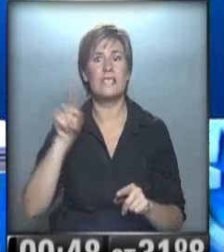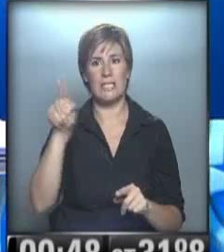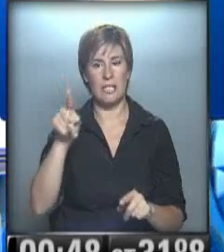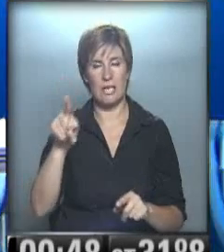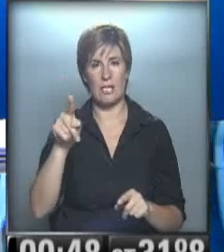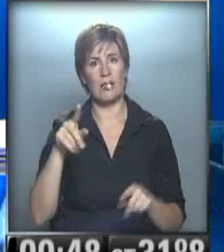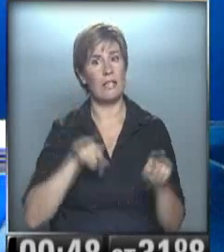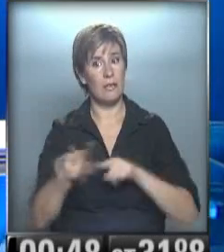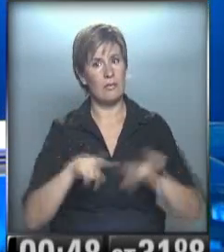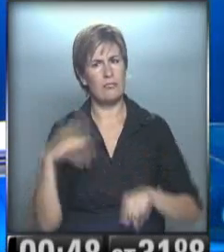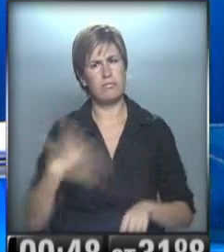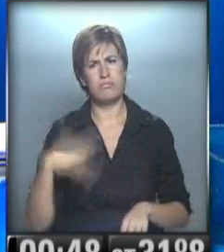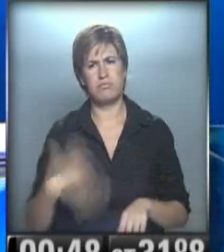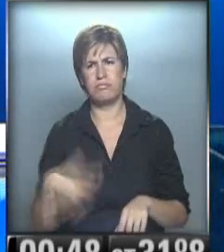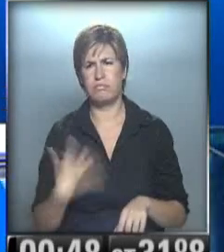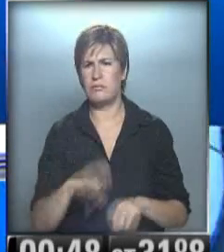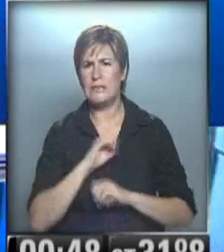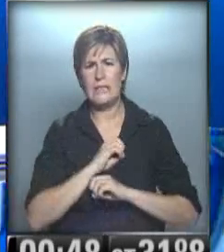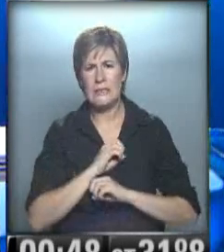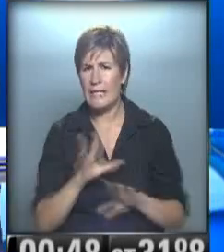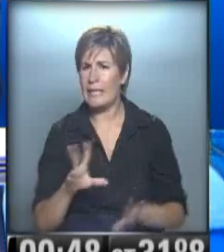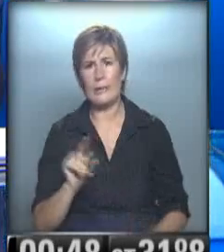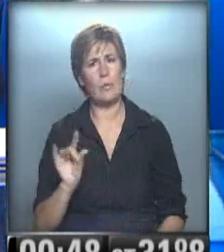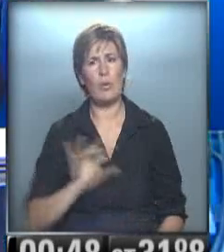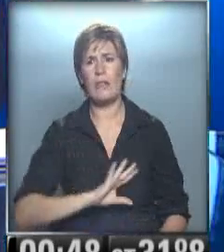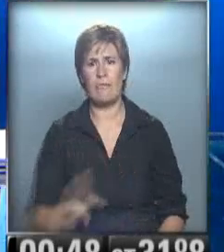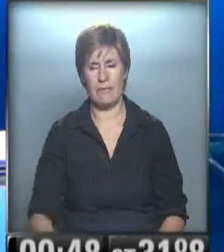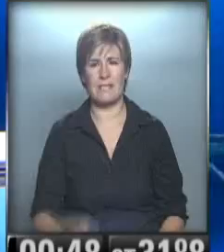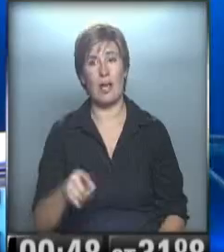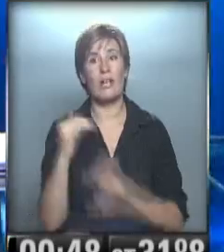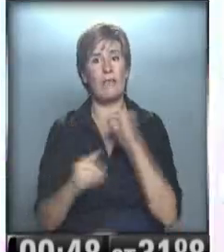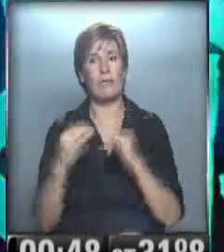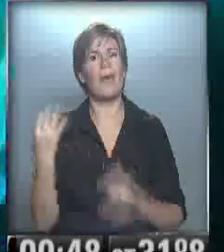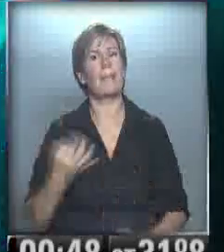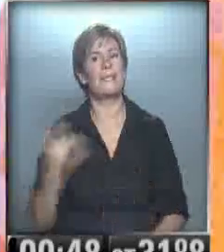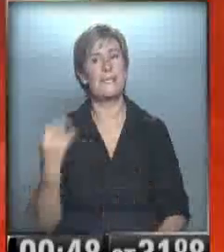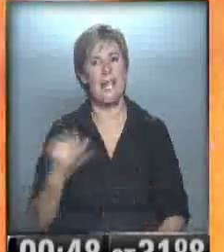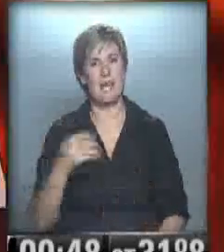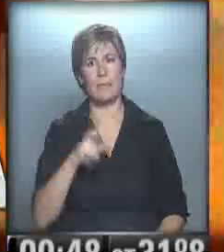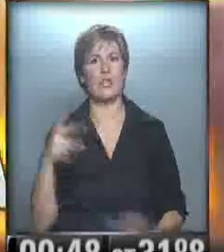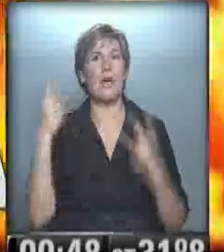más duras del mundo. Este es el informe especial de nuestros enviados.